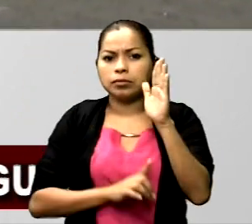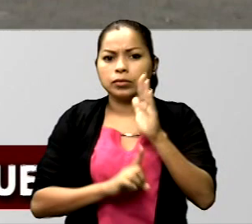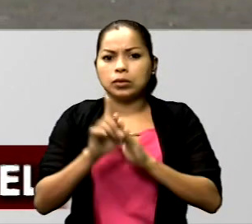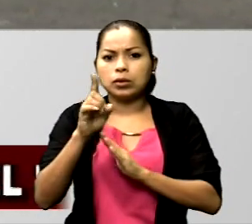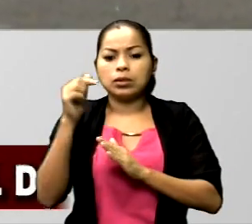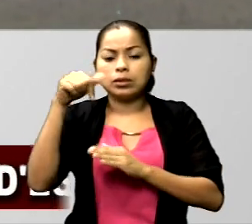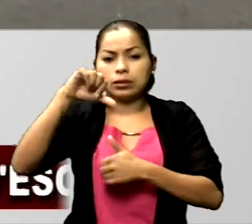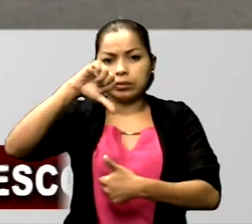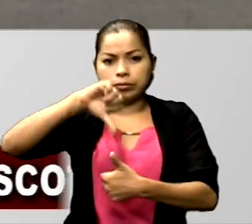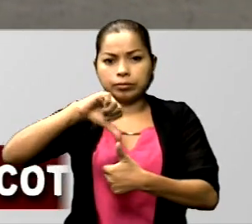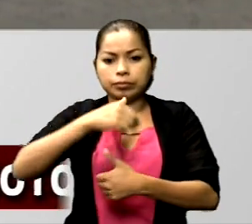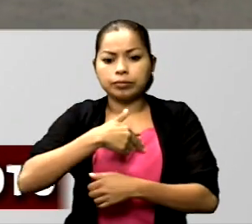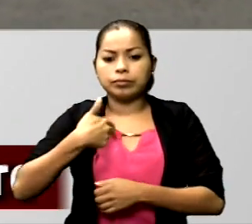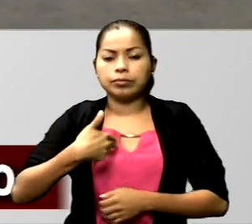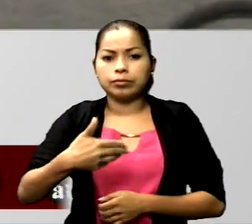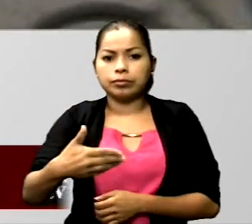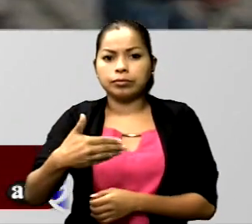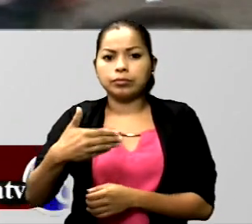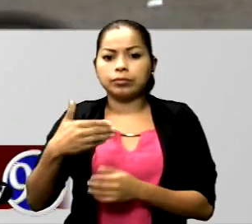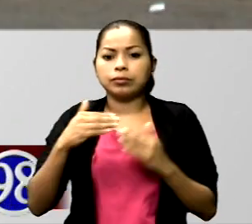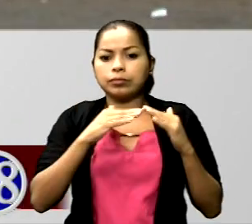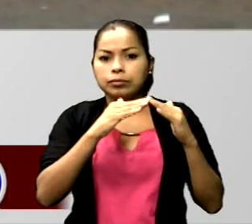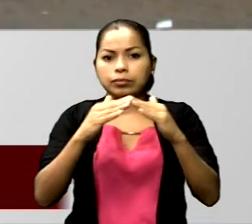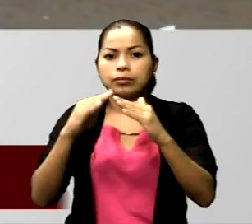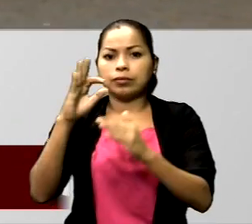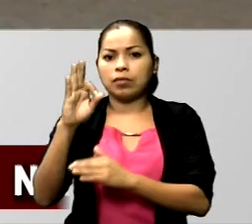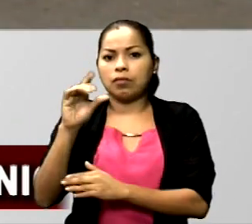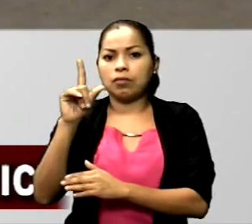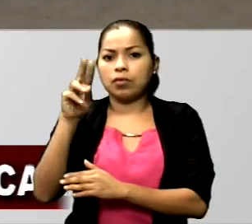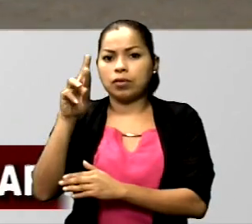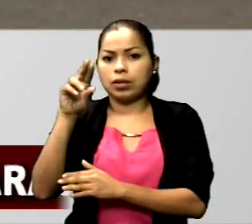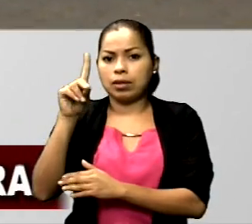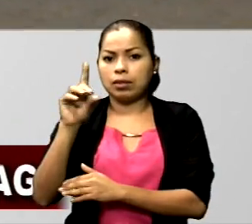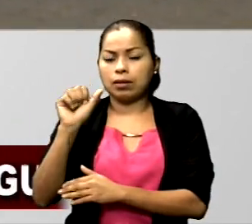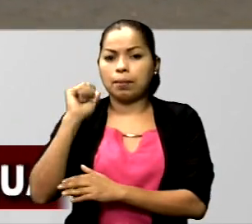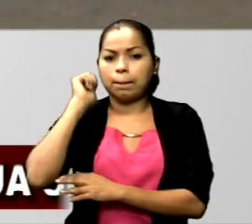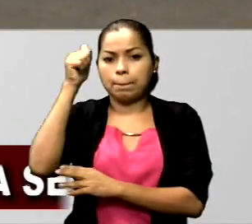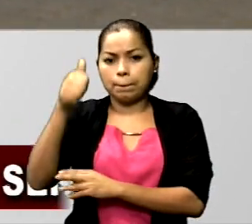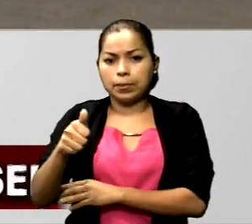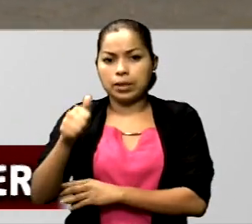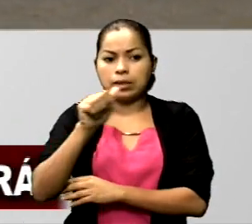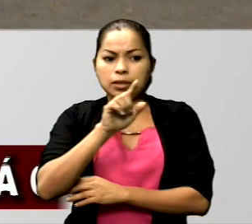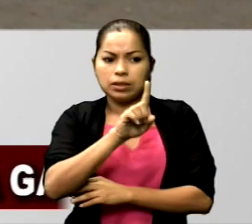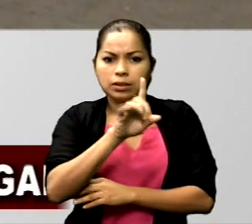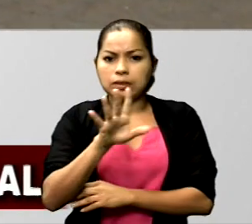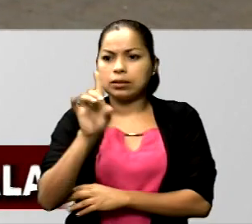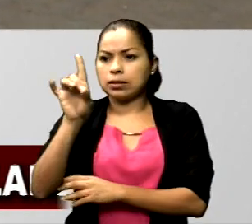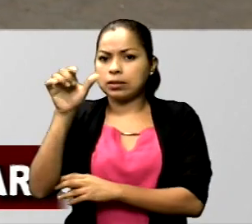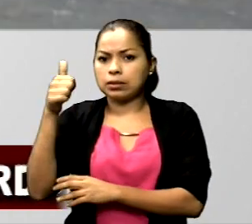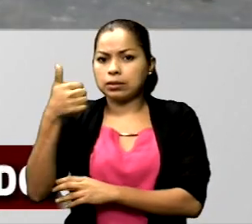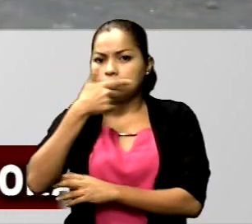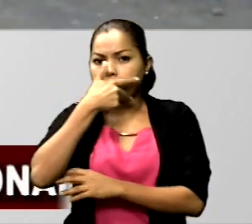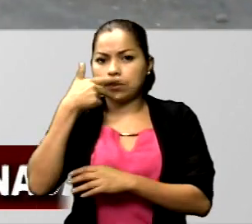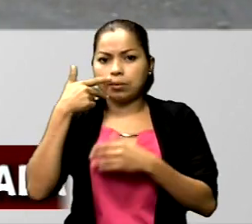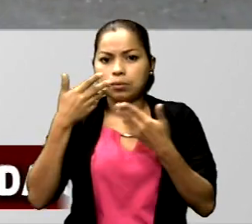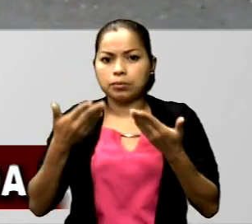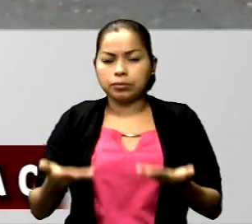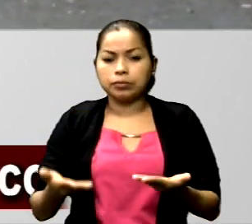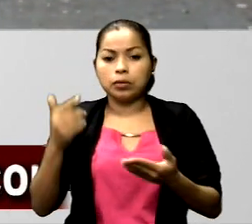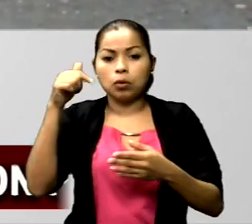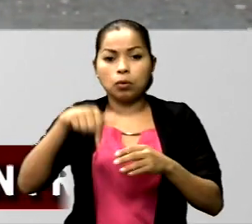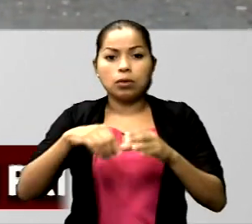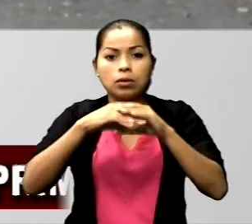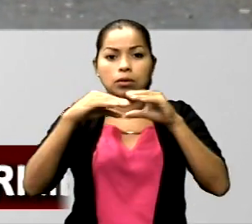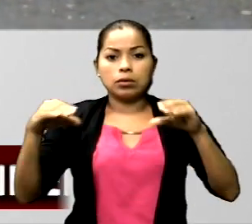se va a desarrollar en la Florida mañana y el 16 de junio. Esta